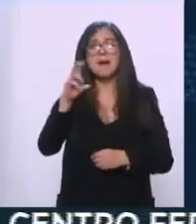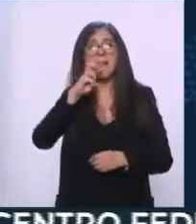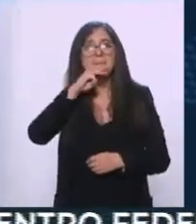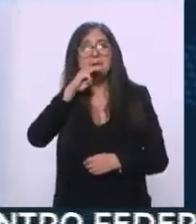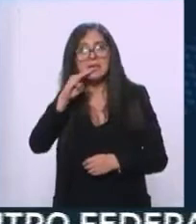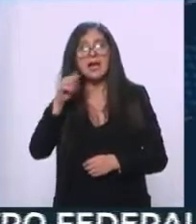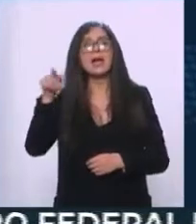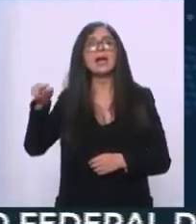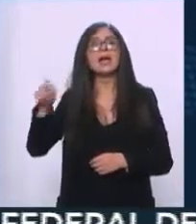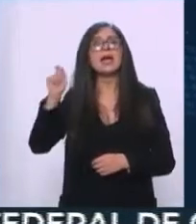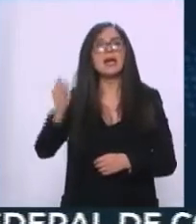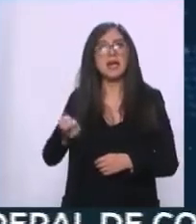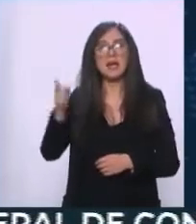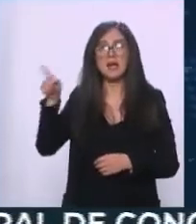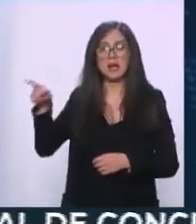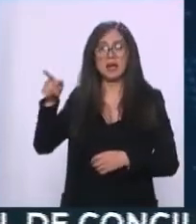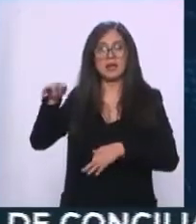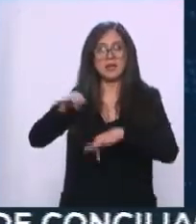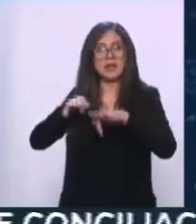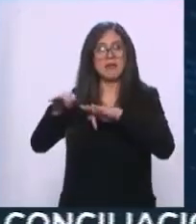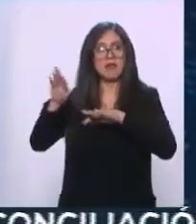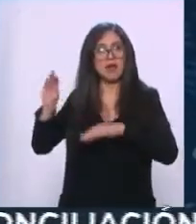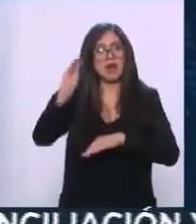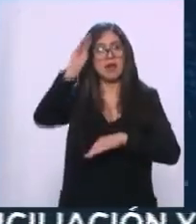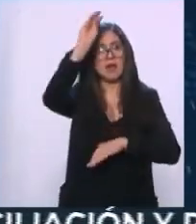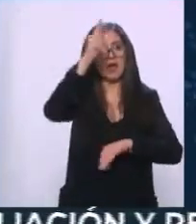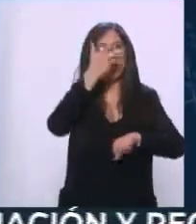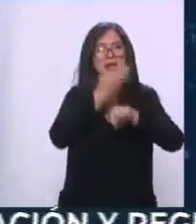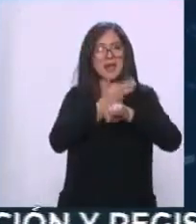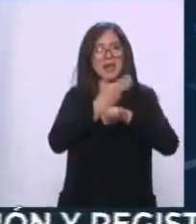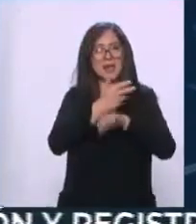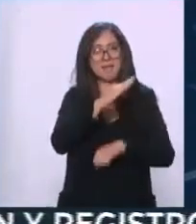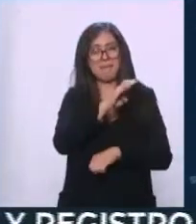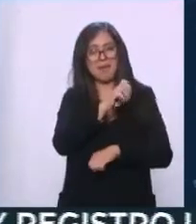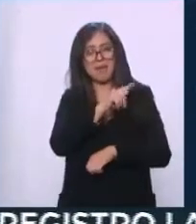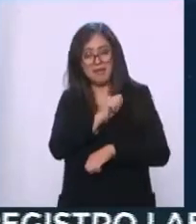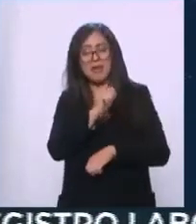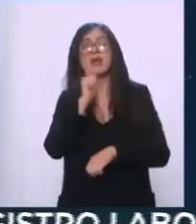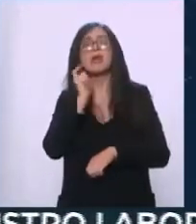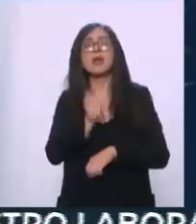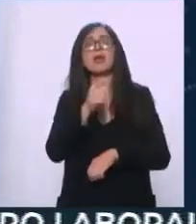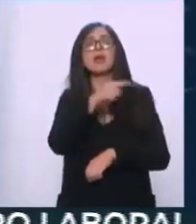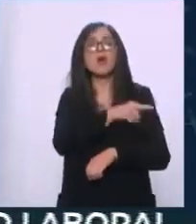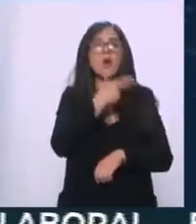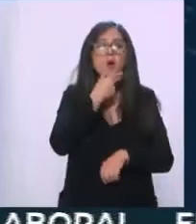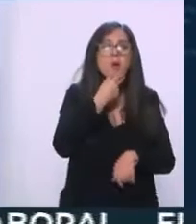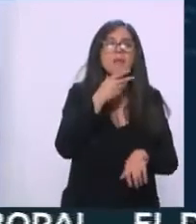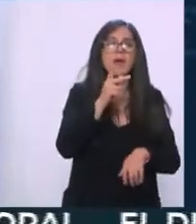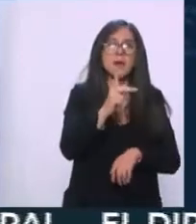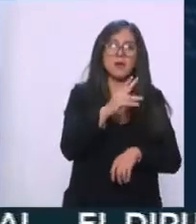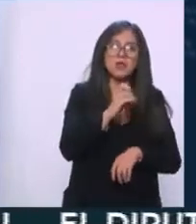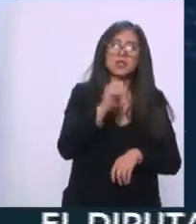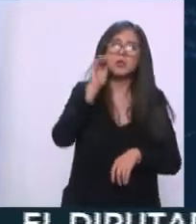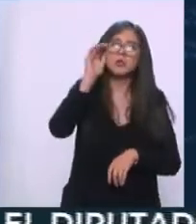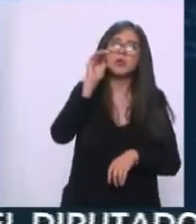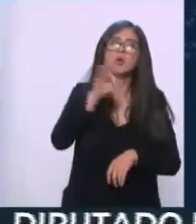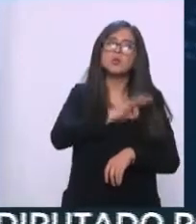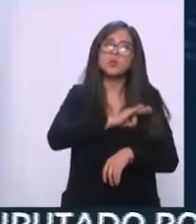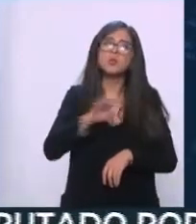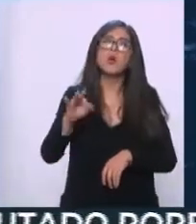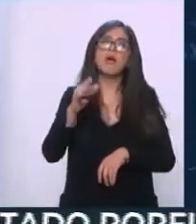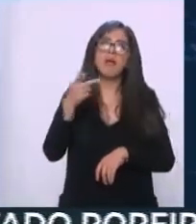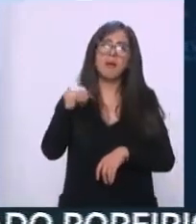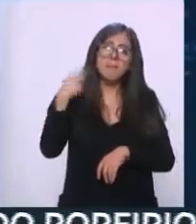en el MIT allá en Estados Unidos, y le mandó un mensaje pidiéndole una entrevista para que diera su postura